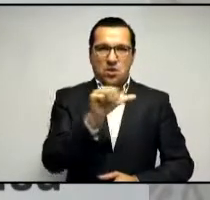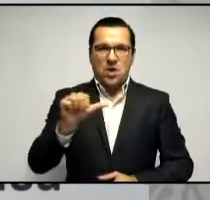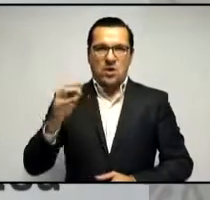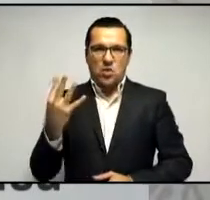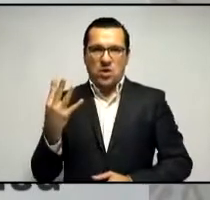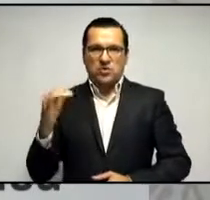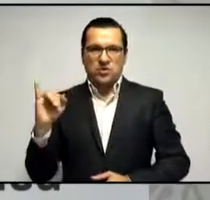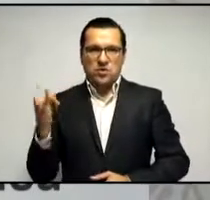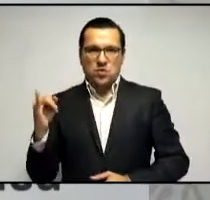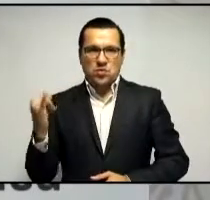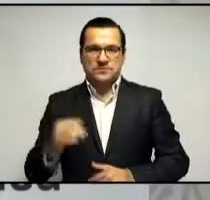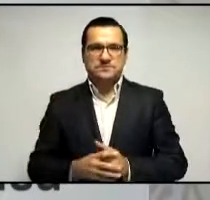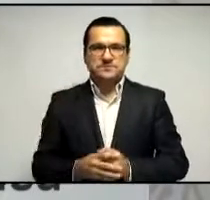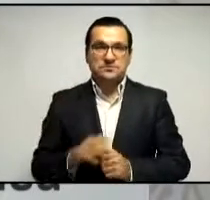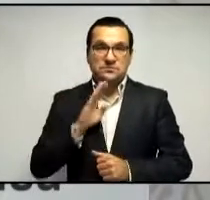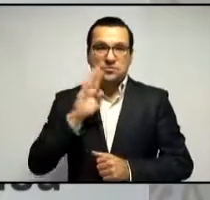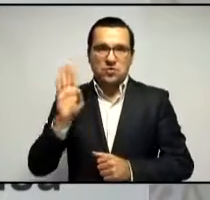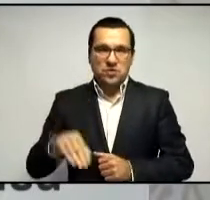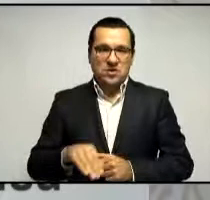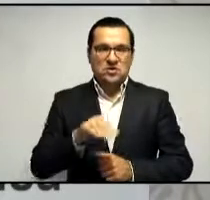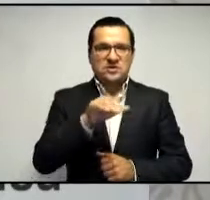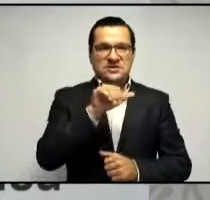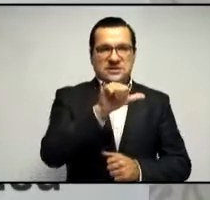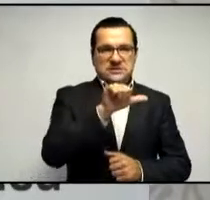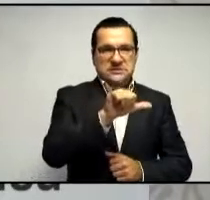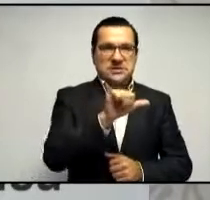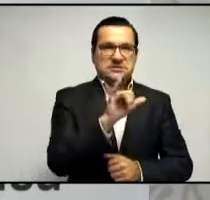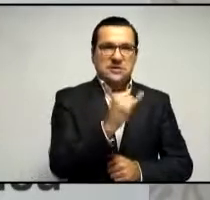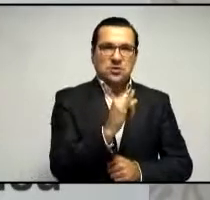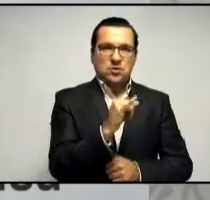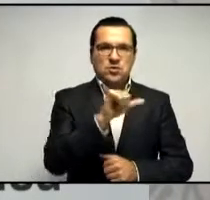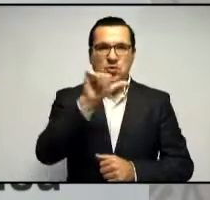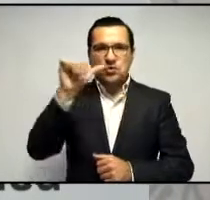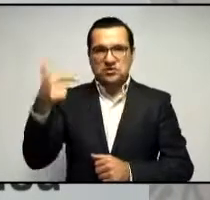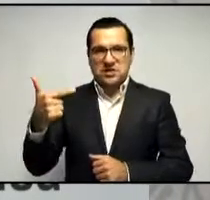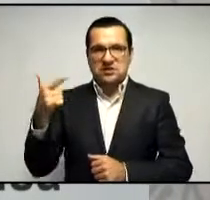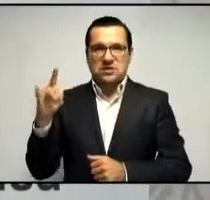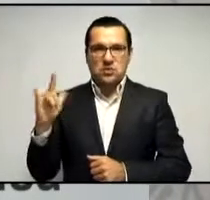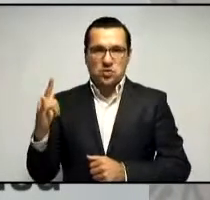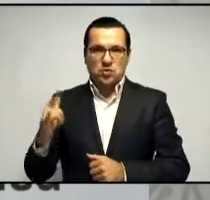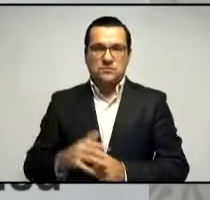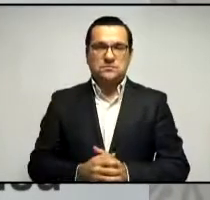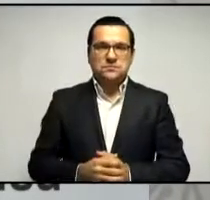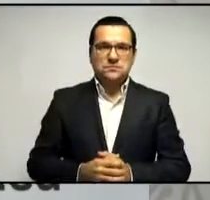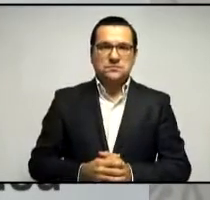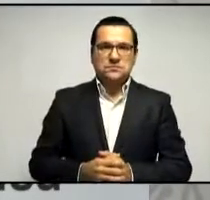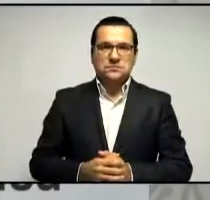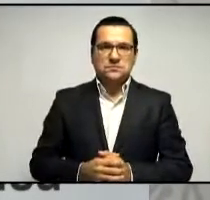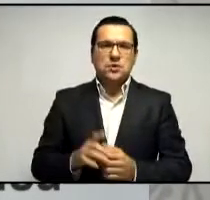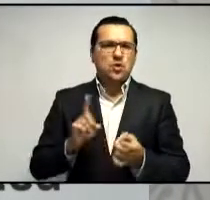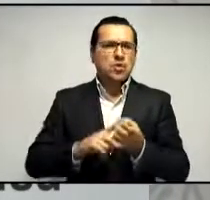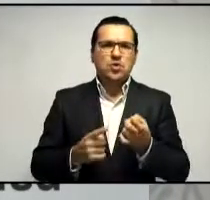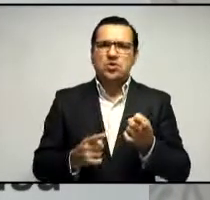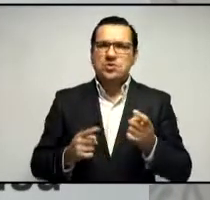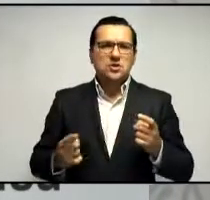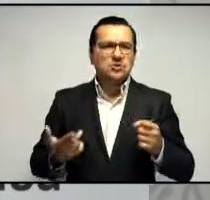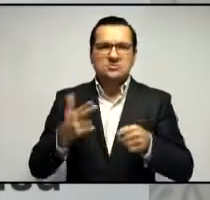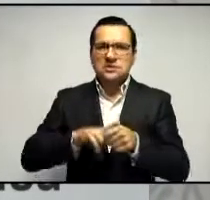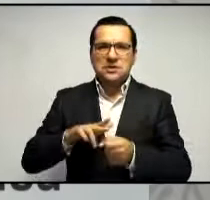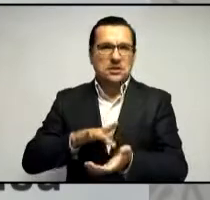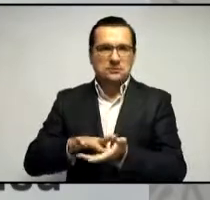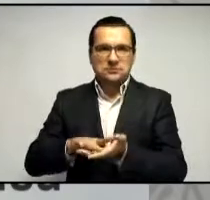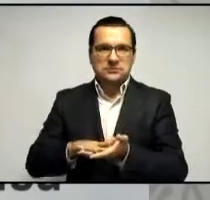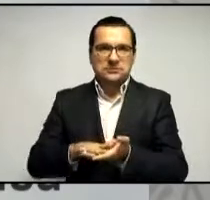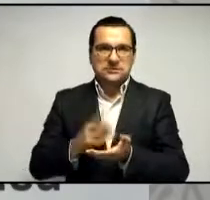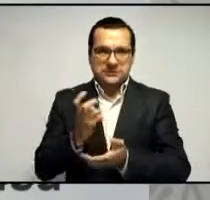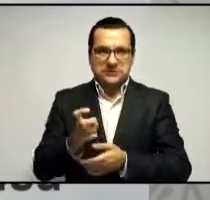y fallecieron entre el 16 de junio y el 7 de julio respecto a la institución médica